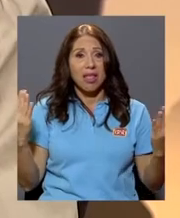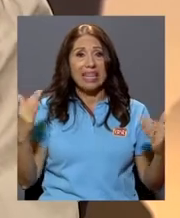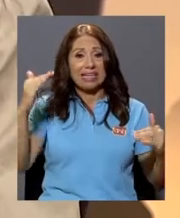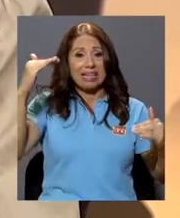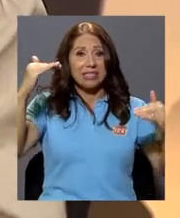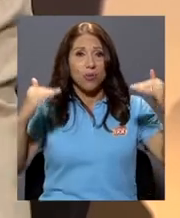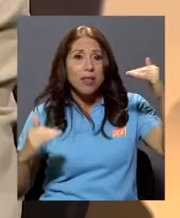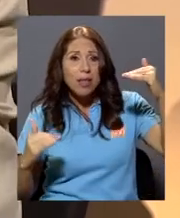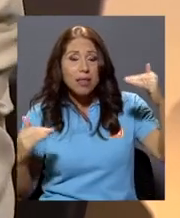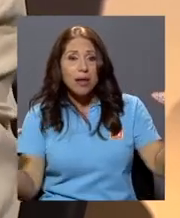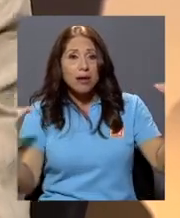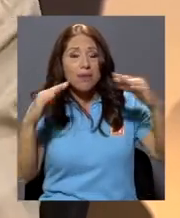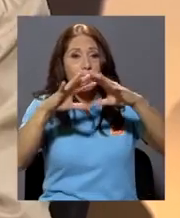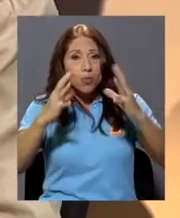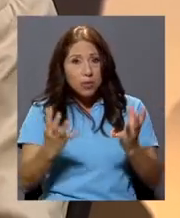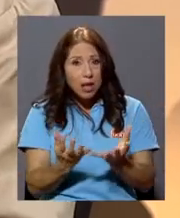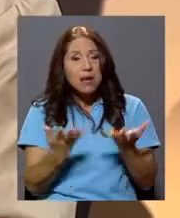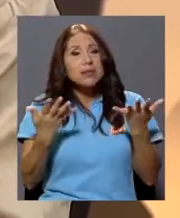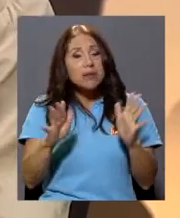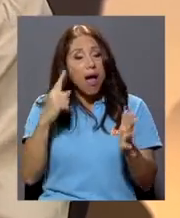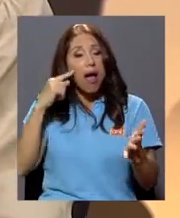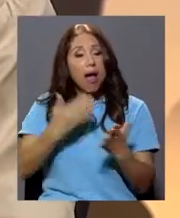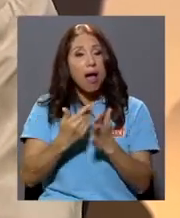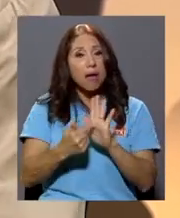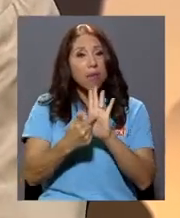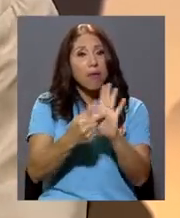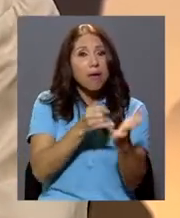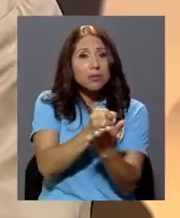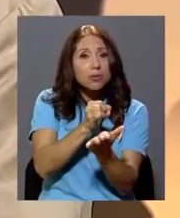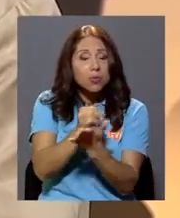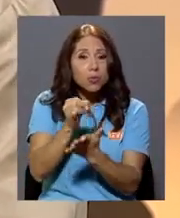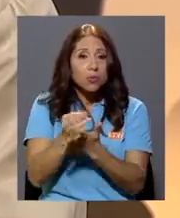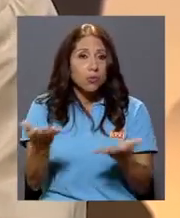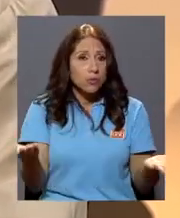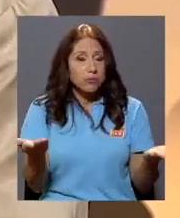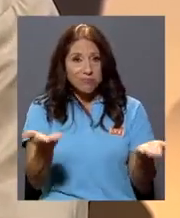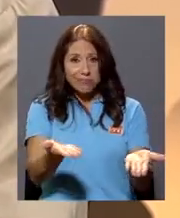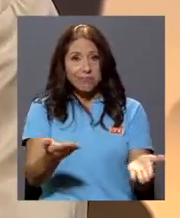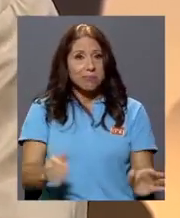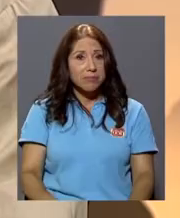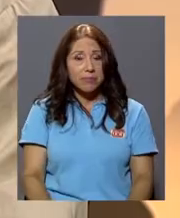nivel mundial, están ahí los estudios también, cada día es más grande.